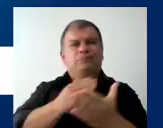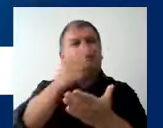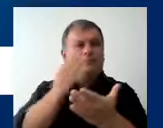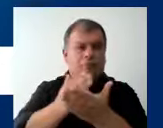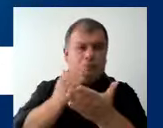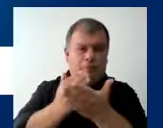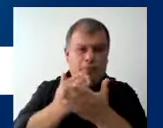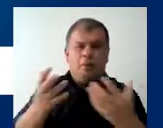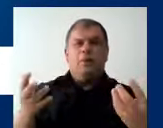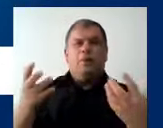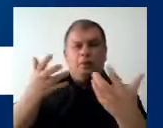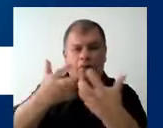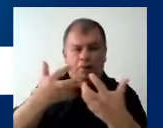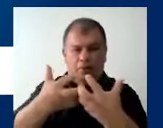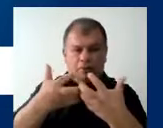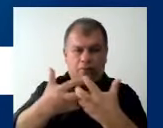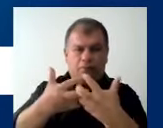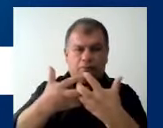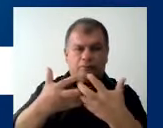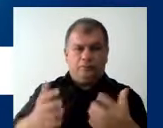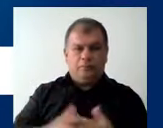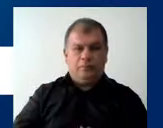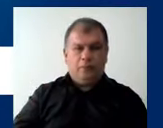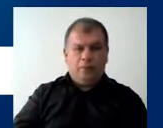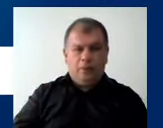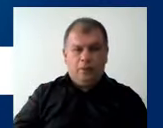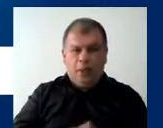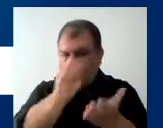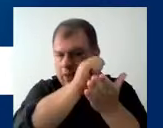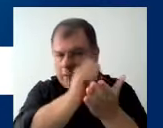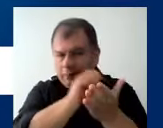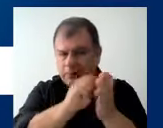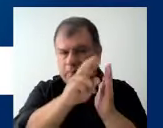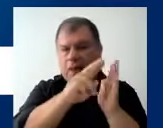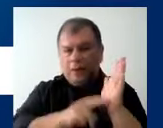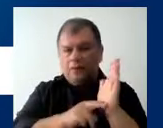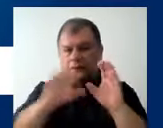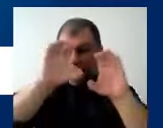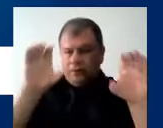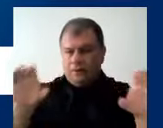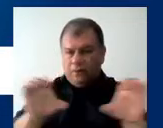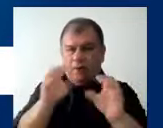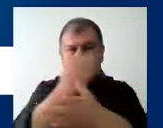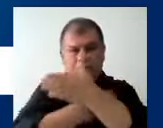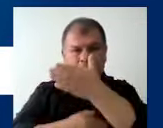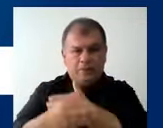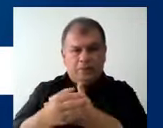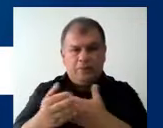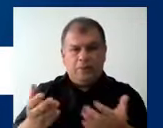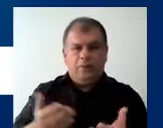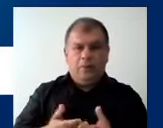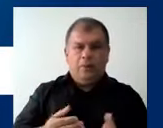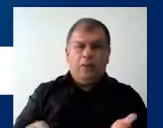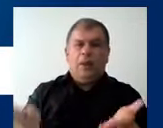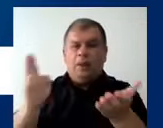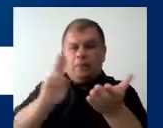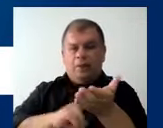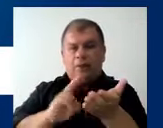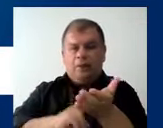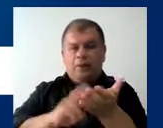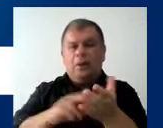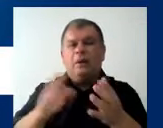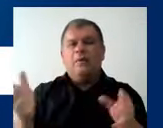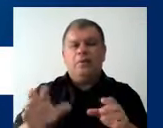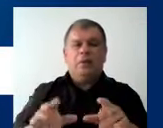en relación al registro del certificado de discapacidad en el aplicativo HISDISCAP